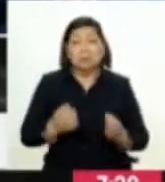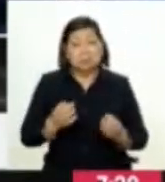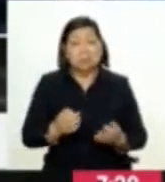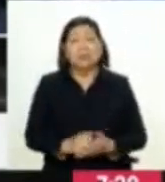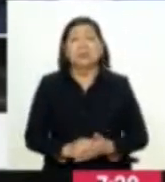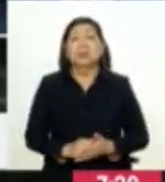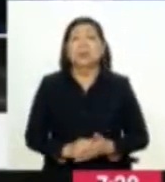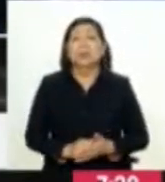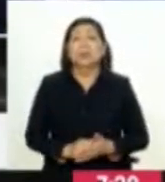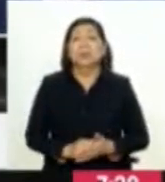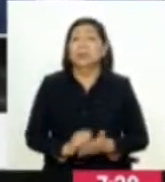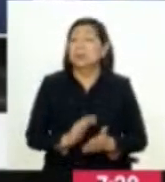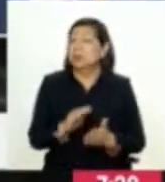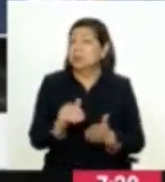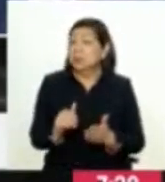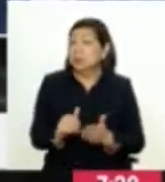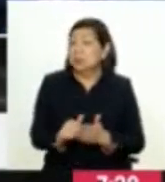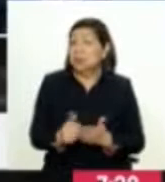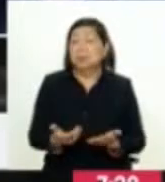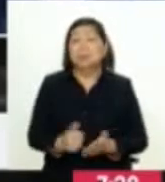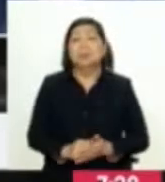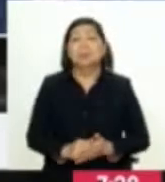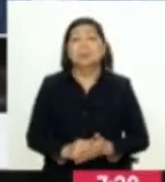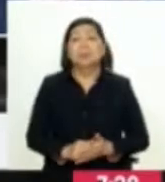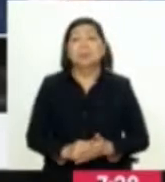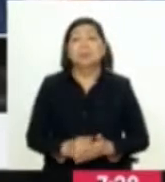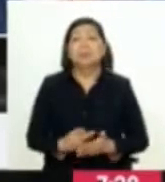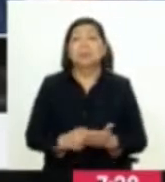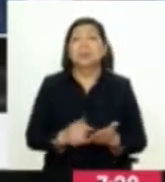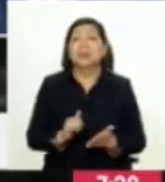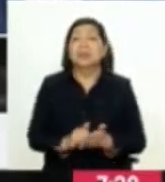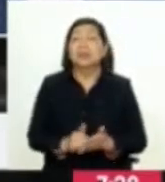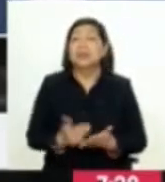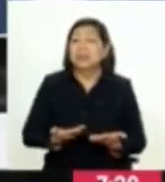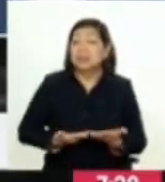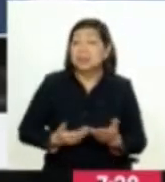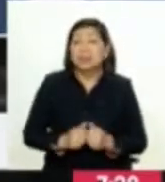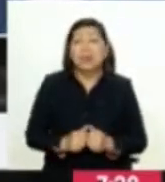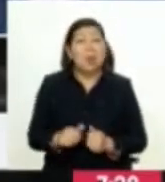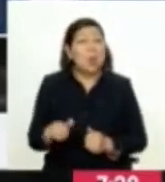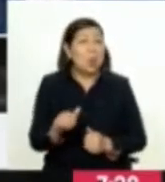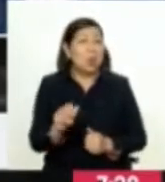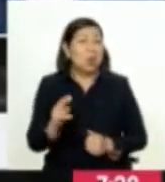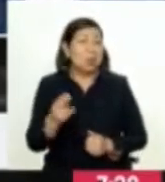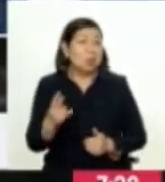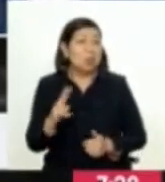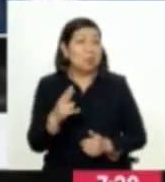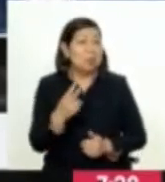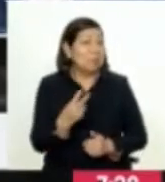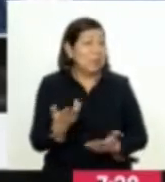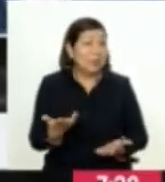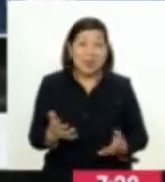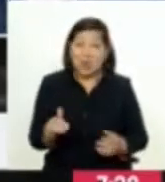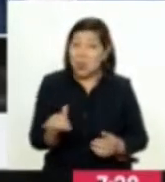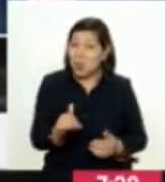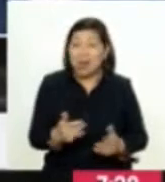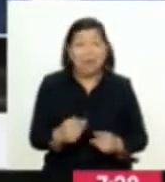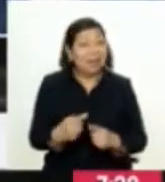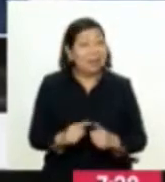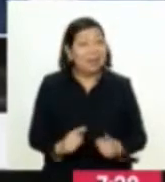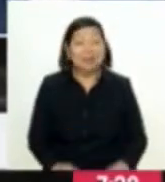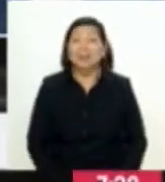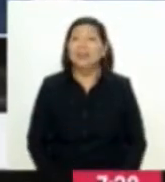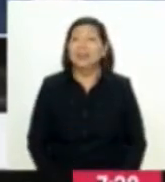definido en todo el ciclo, ¿no?, de, claro, porque de no confrontación. Porque no es lo mismo el 2000 que el 2022, ¿no? Sí, no,